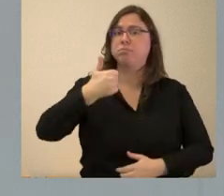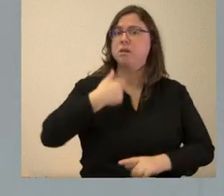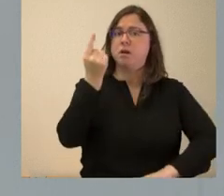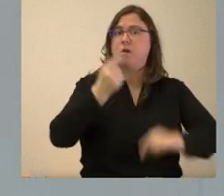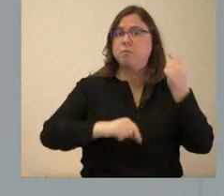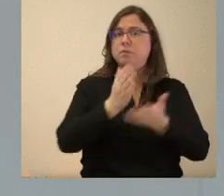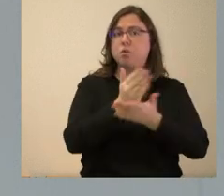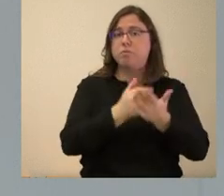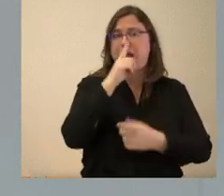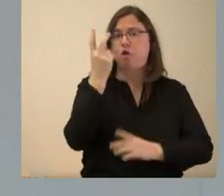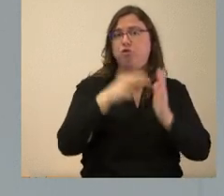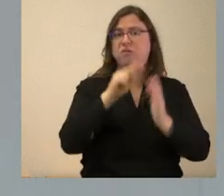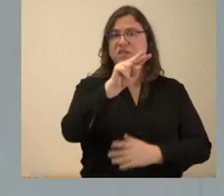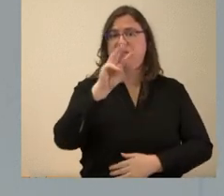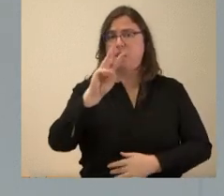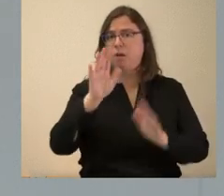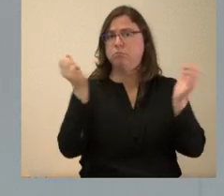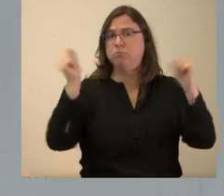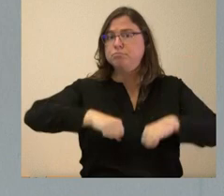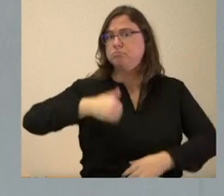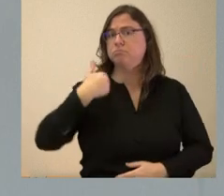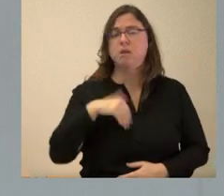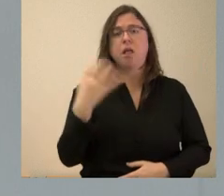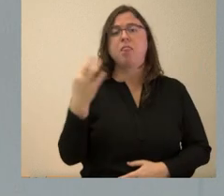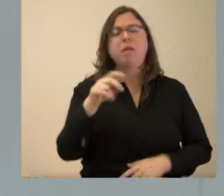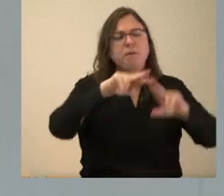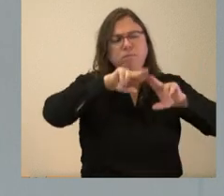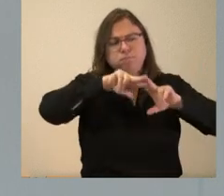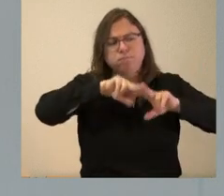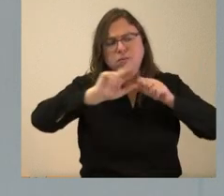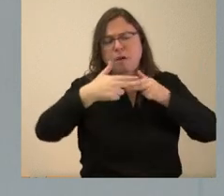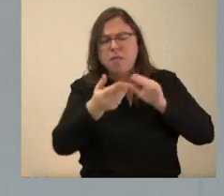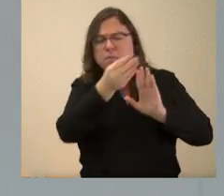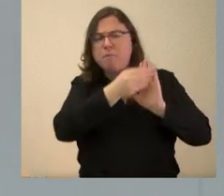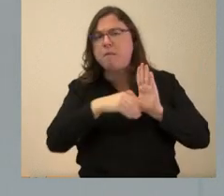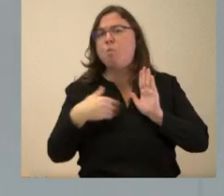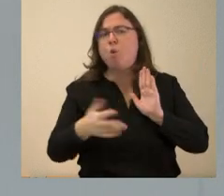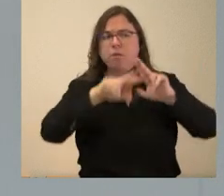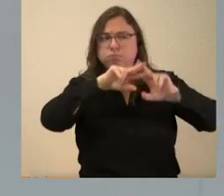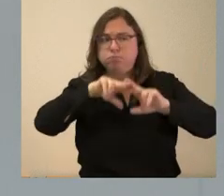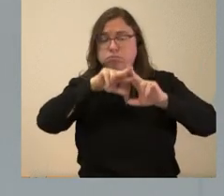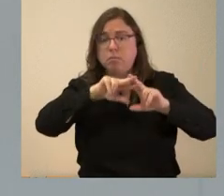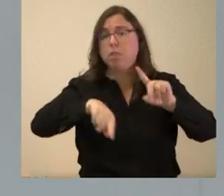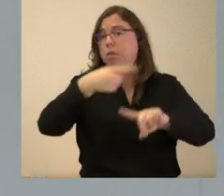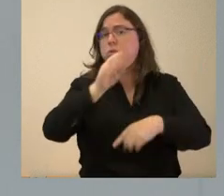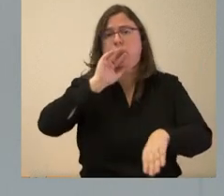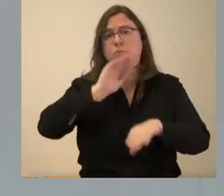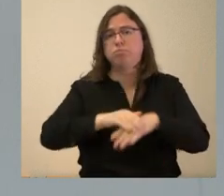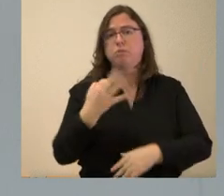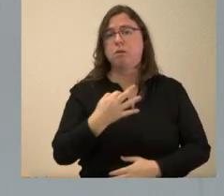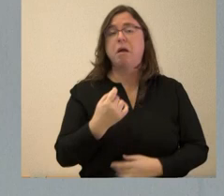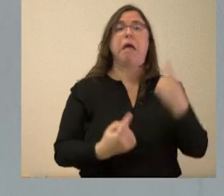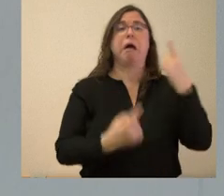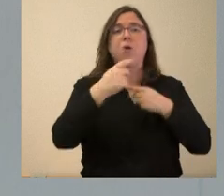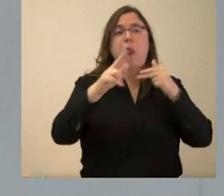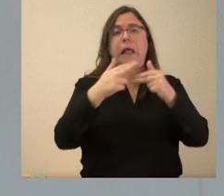de la comuna de año 2023 lo que tiene que hacer es examinar que enmiendas han incorporado al texto y cumplirlas algunas de estas lógicamente